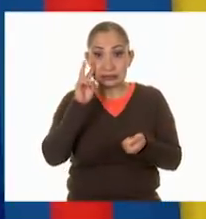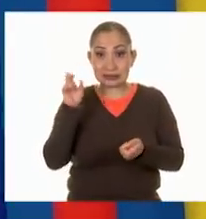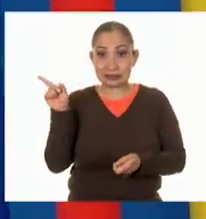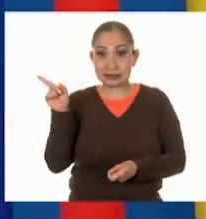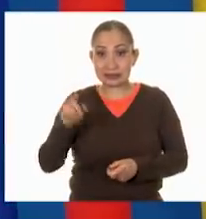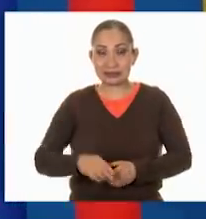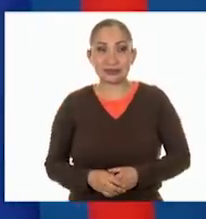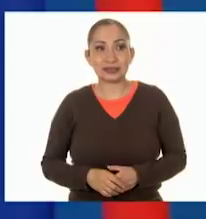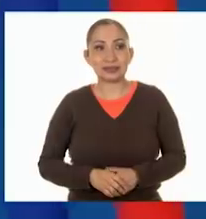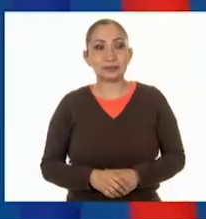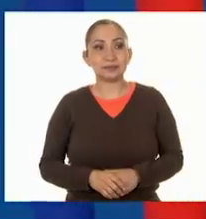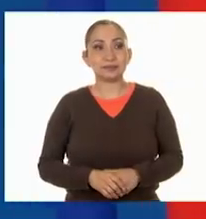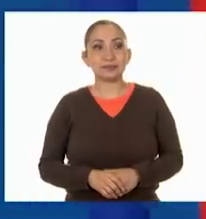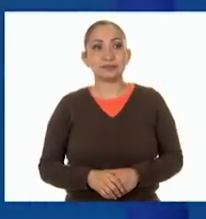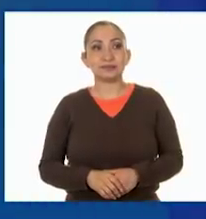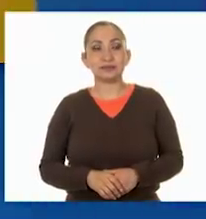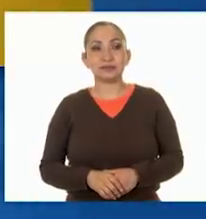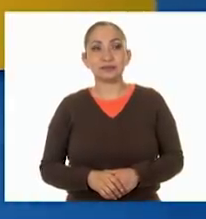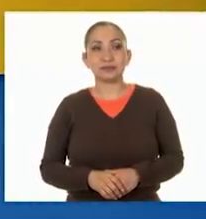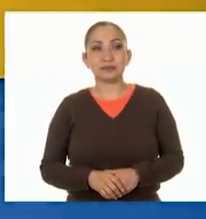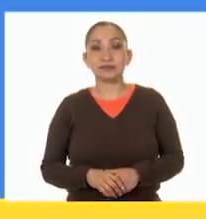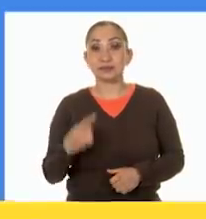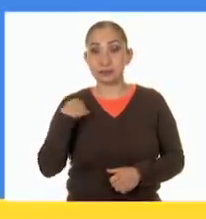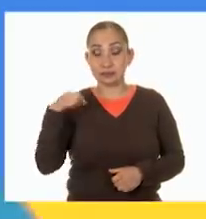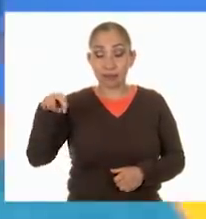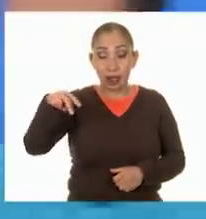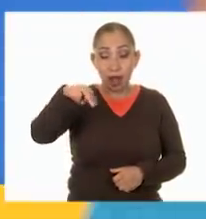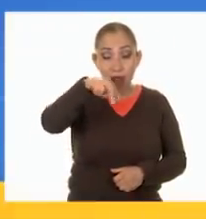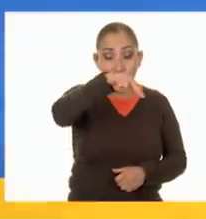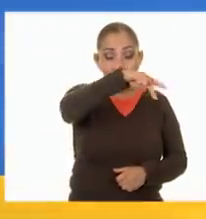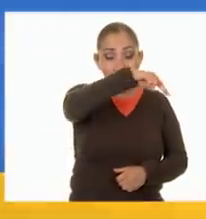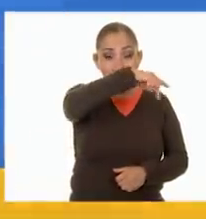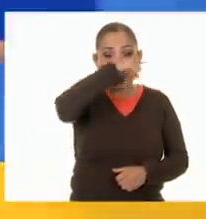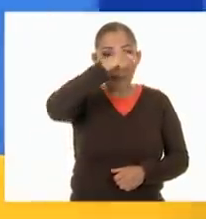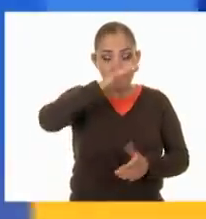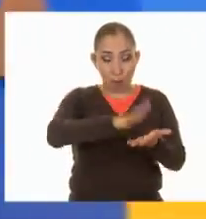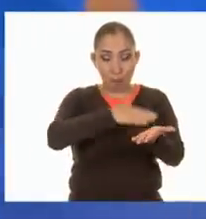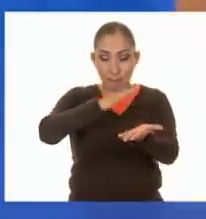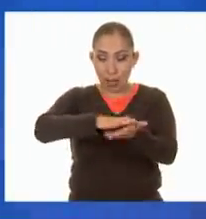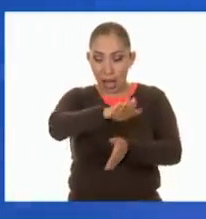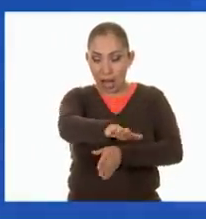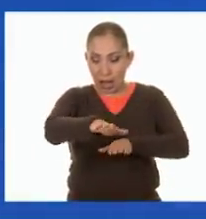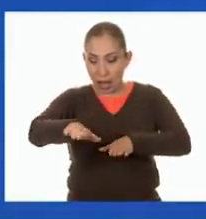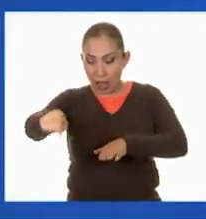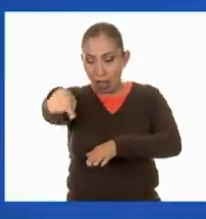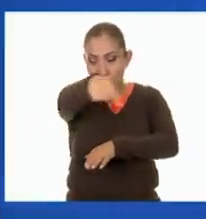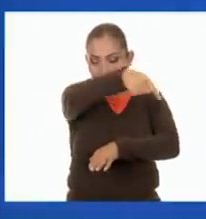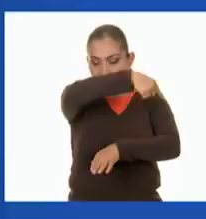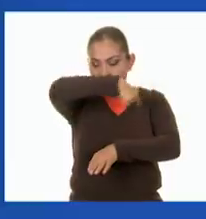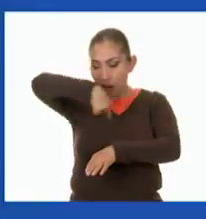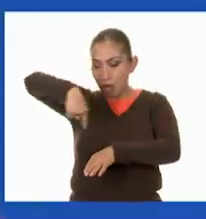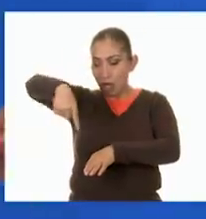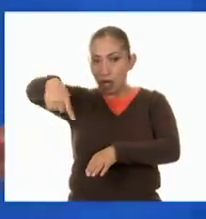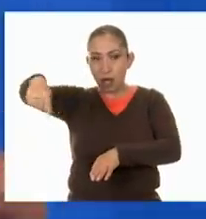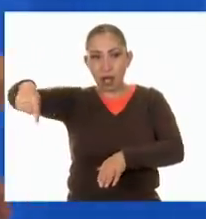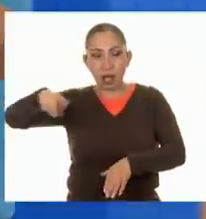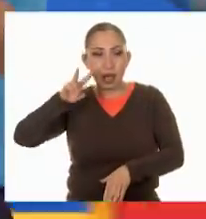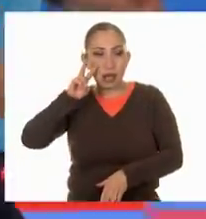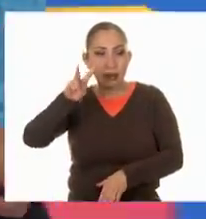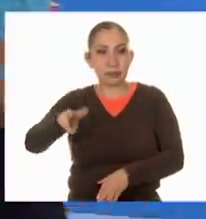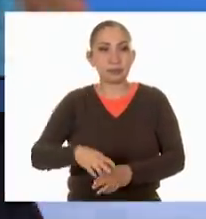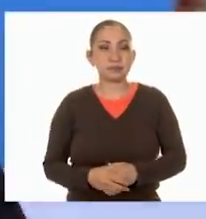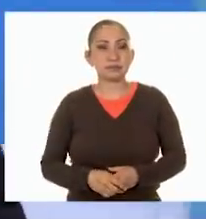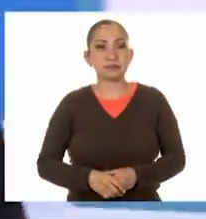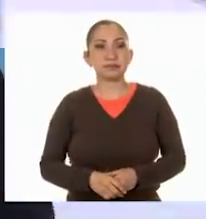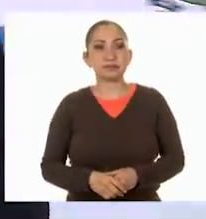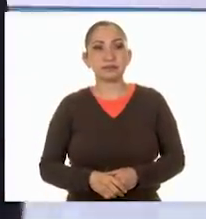bote. Da la vuelta donde están las hojas. Ajá. Regresas. Las